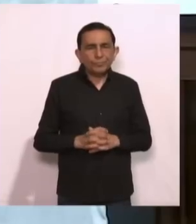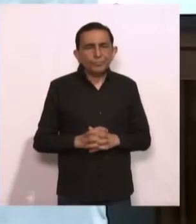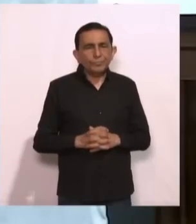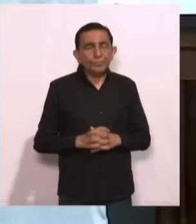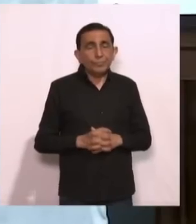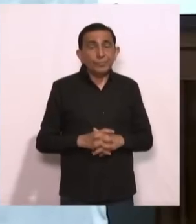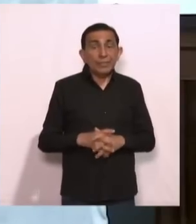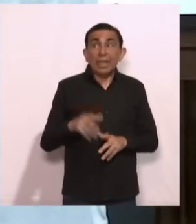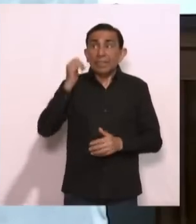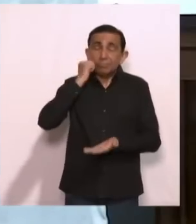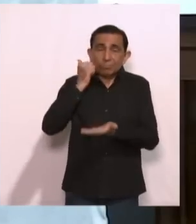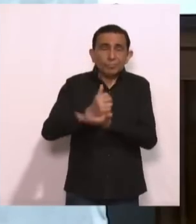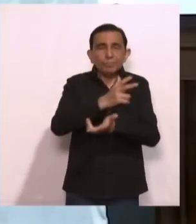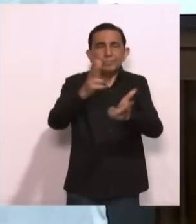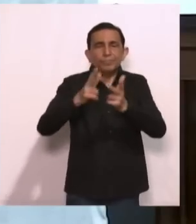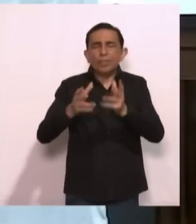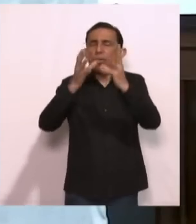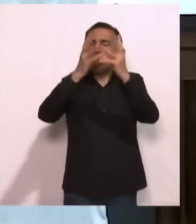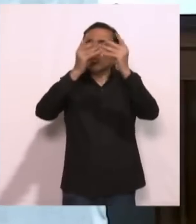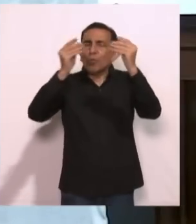El Señor esté con ustedes.